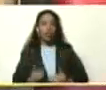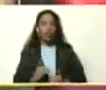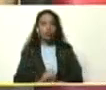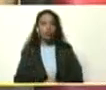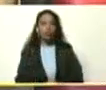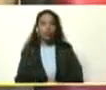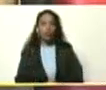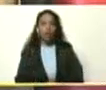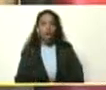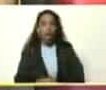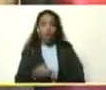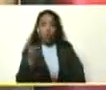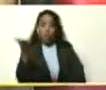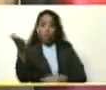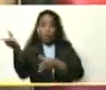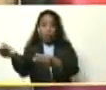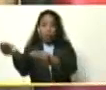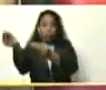Cuando usted me entregaba